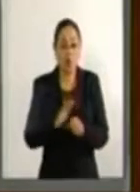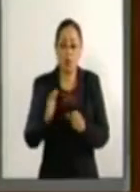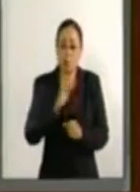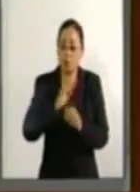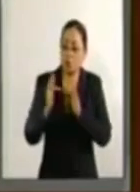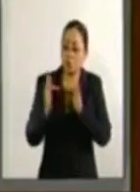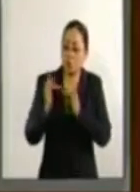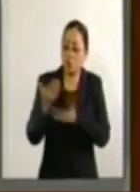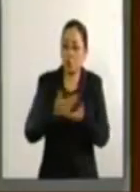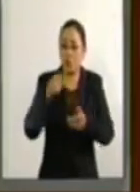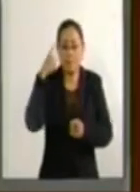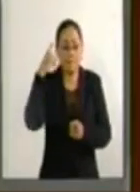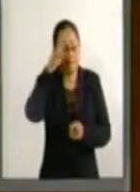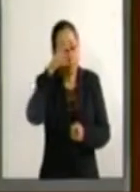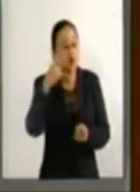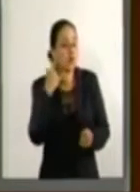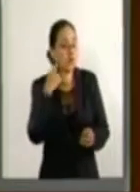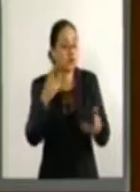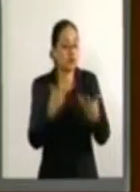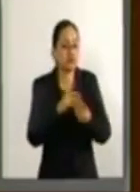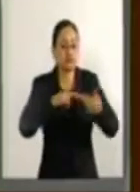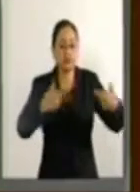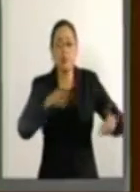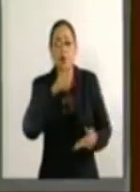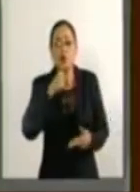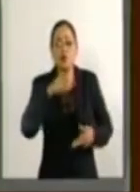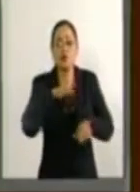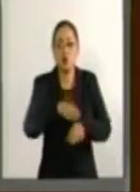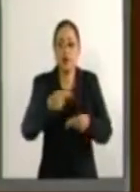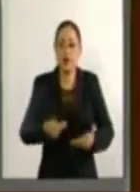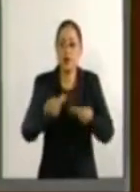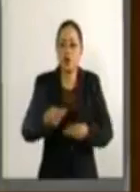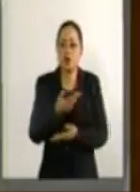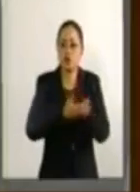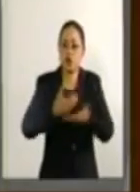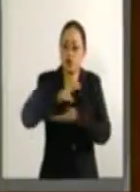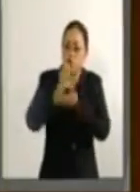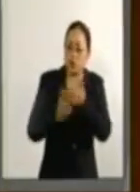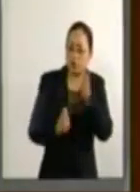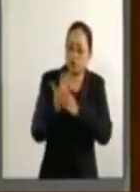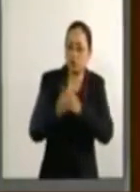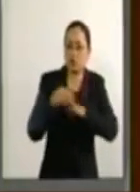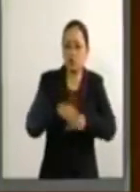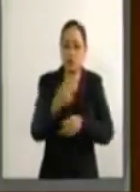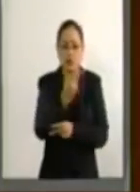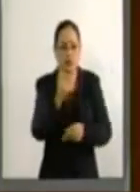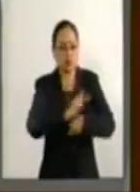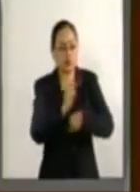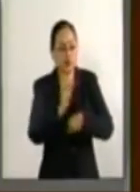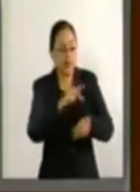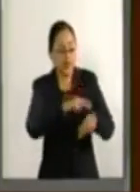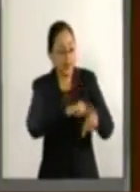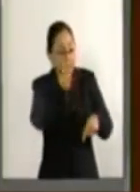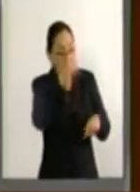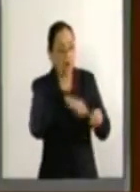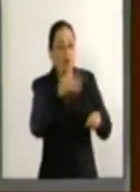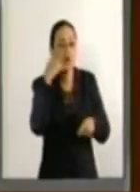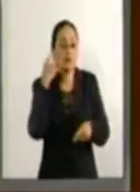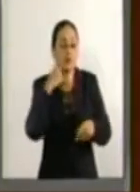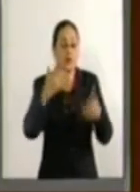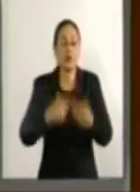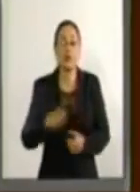interlocución que California tiene con México a favor de la expansión de negocios e inversiones entre las dos partes. Acompañará también